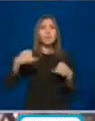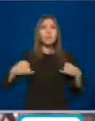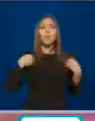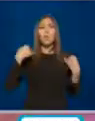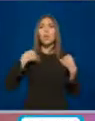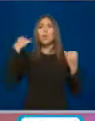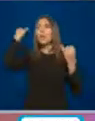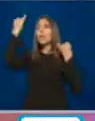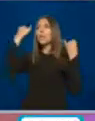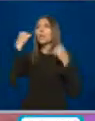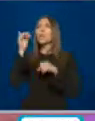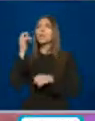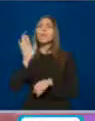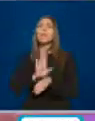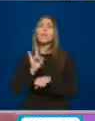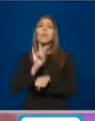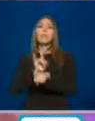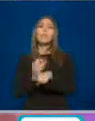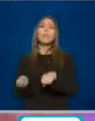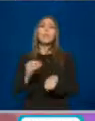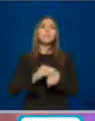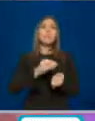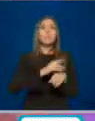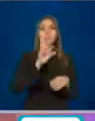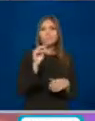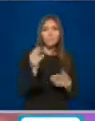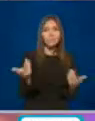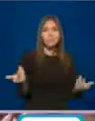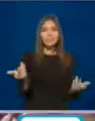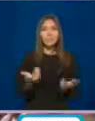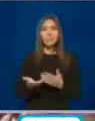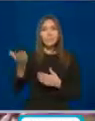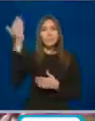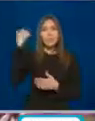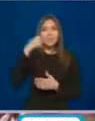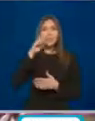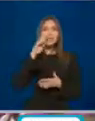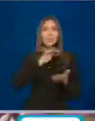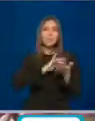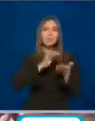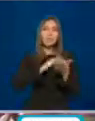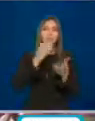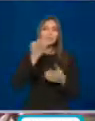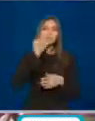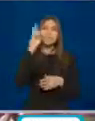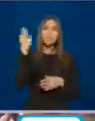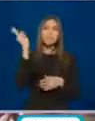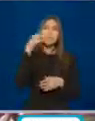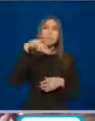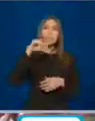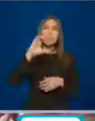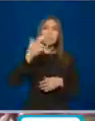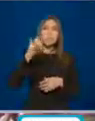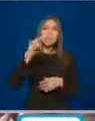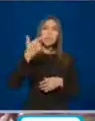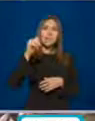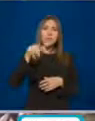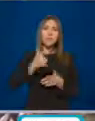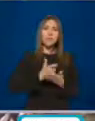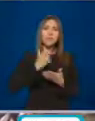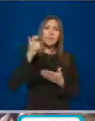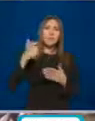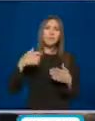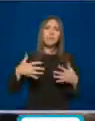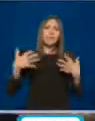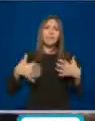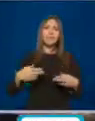inventando estas cosas de la nada. No. Leí hace 2 días un estudio muy simpático de la Universidad de Michigan, pagado por una empresa que fabrica